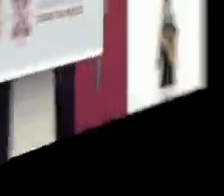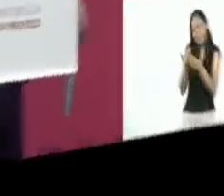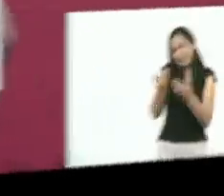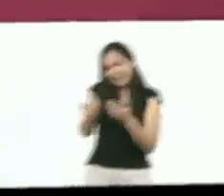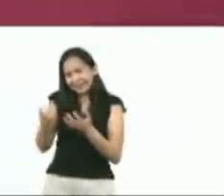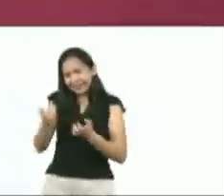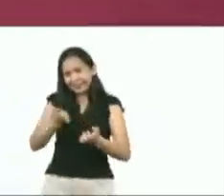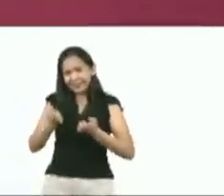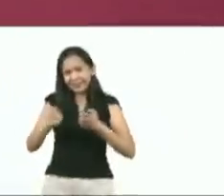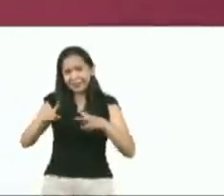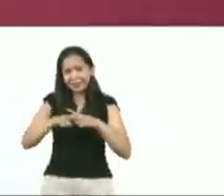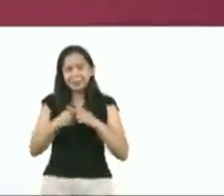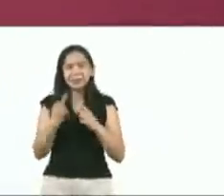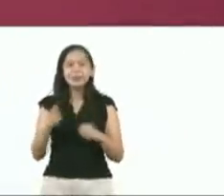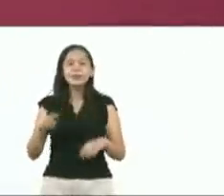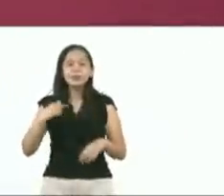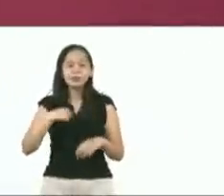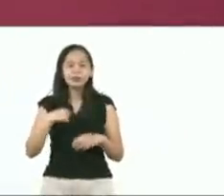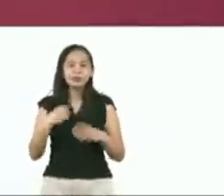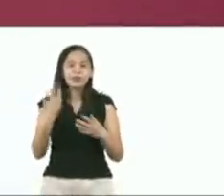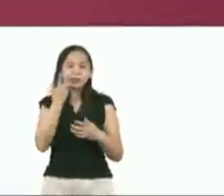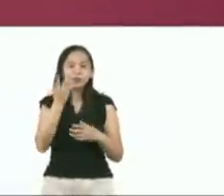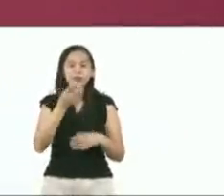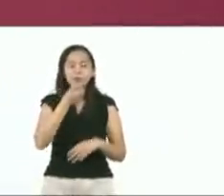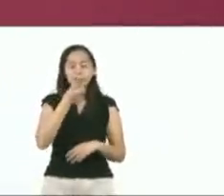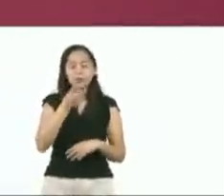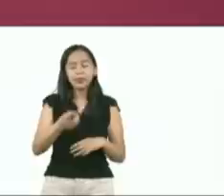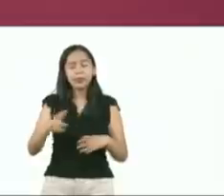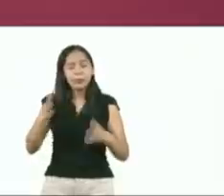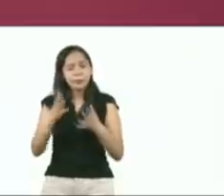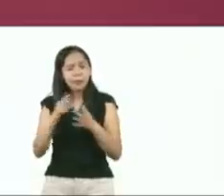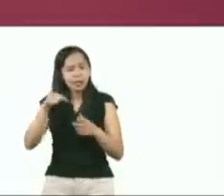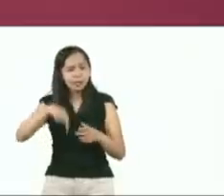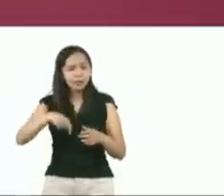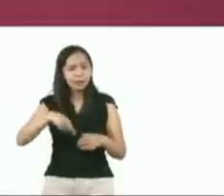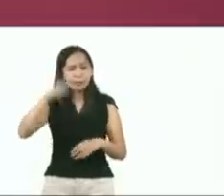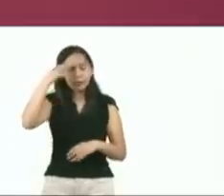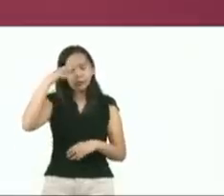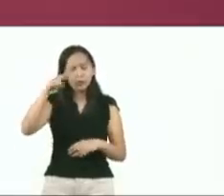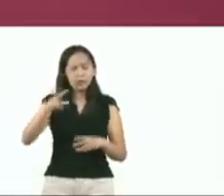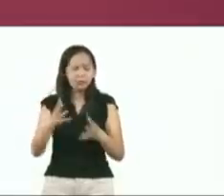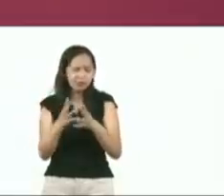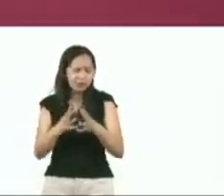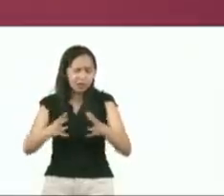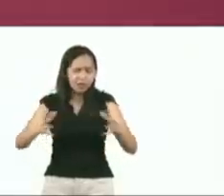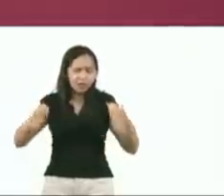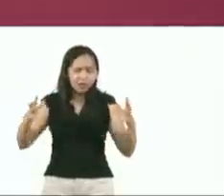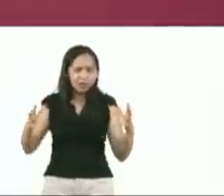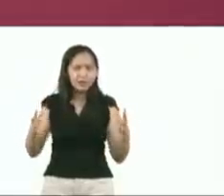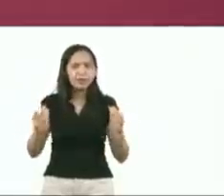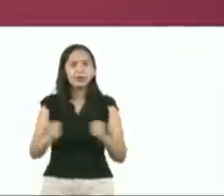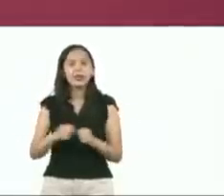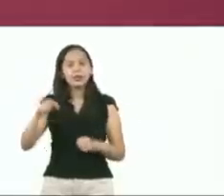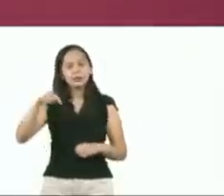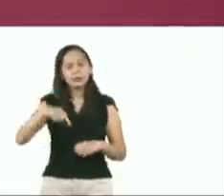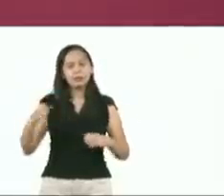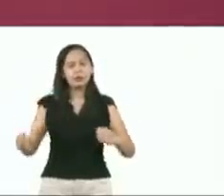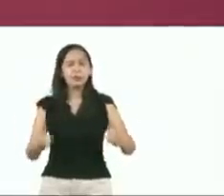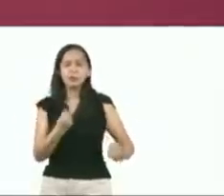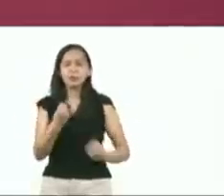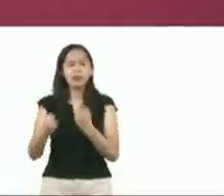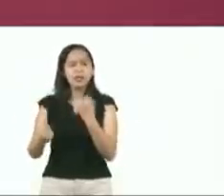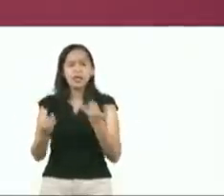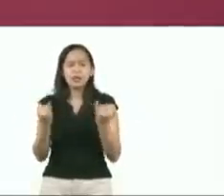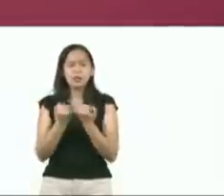alto. México es un país muy grande. En cuanto a boxeo, en los 50, 60, hemos tenido grandes victorias,